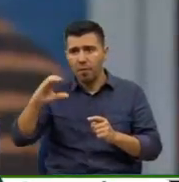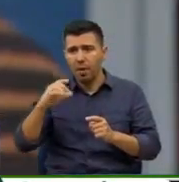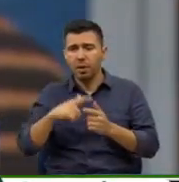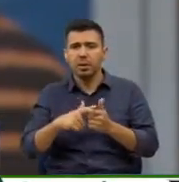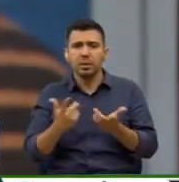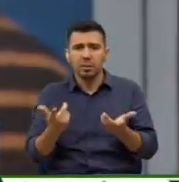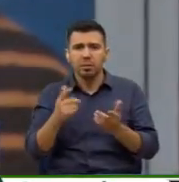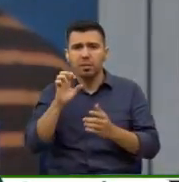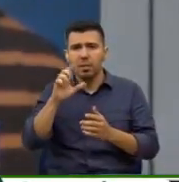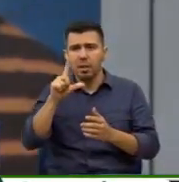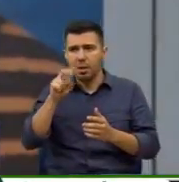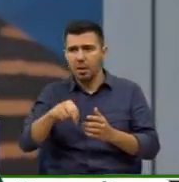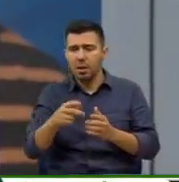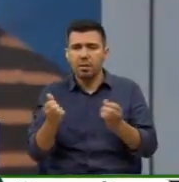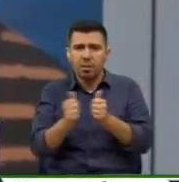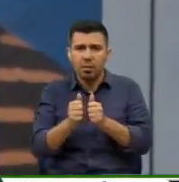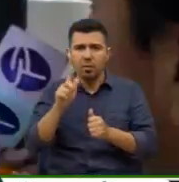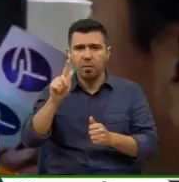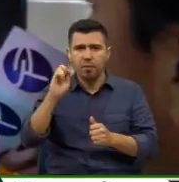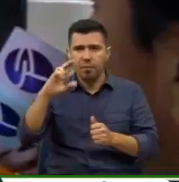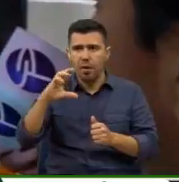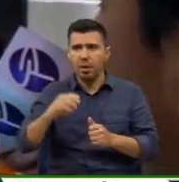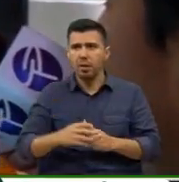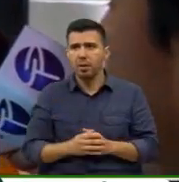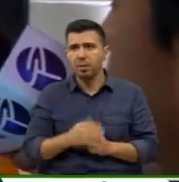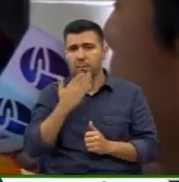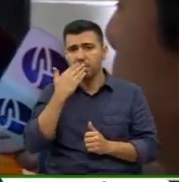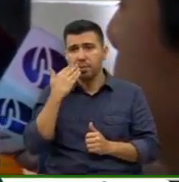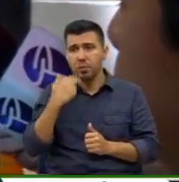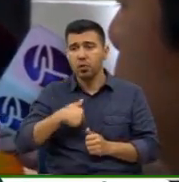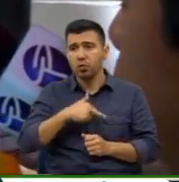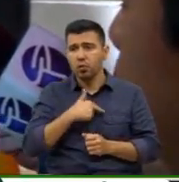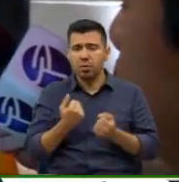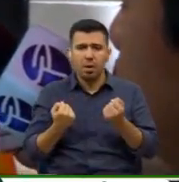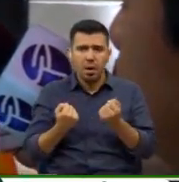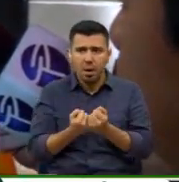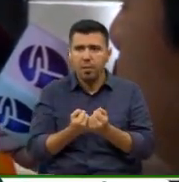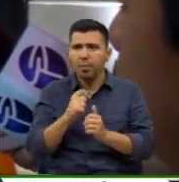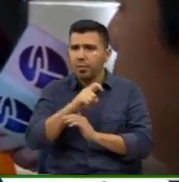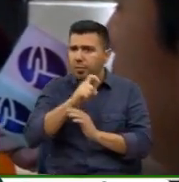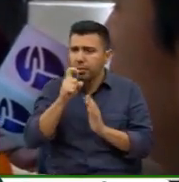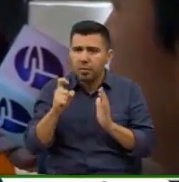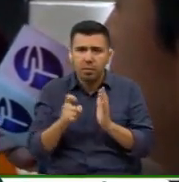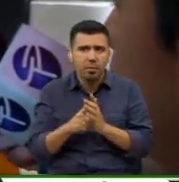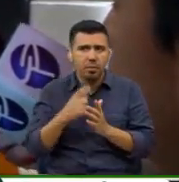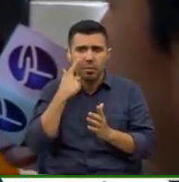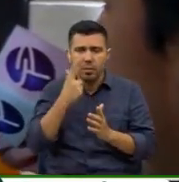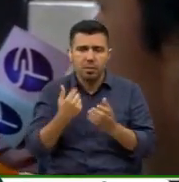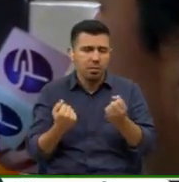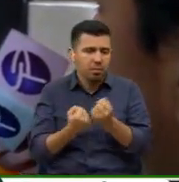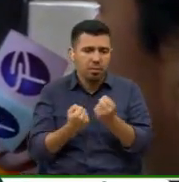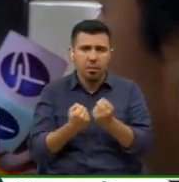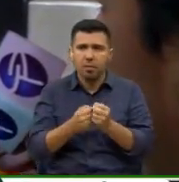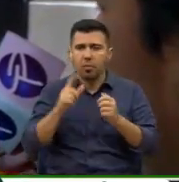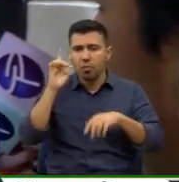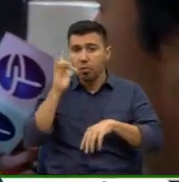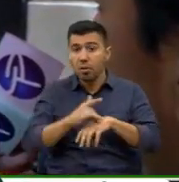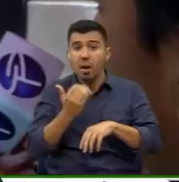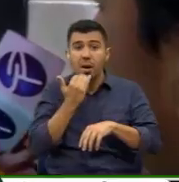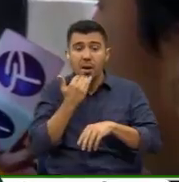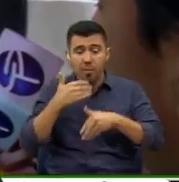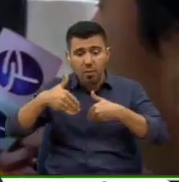paz con el ELN y con las FARC. Lo vamos a apoyar, lo vamos a respaldar y si hay que salir a la calle